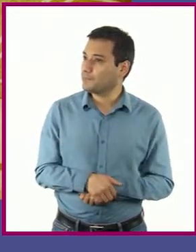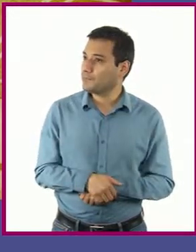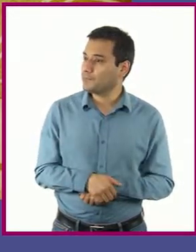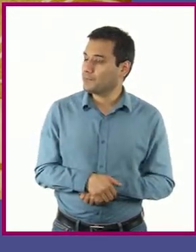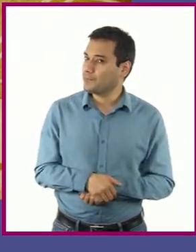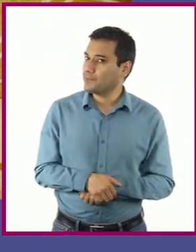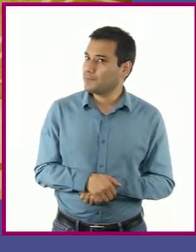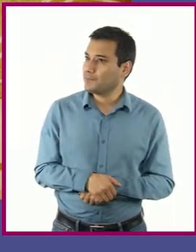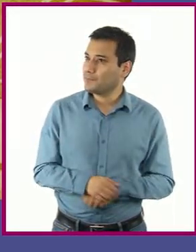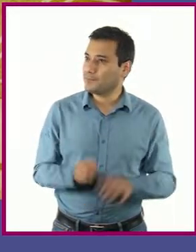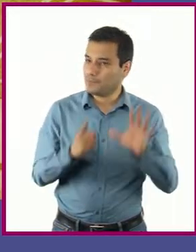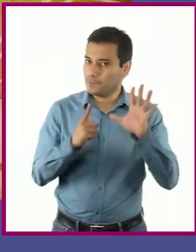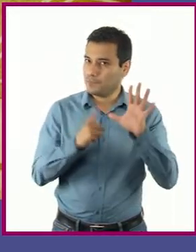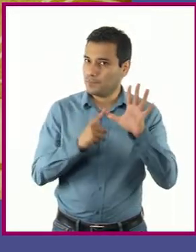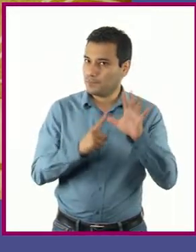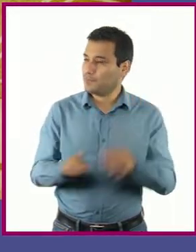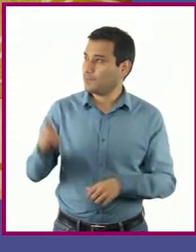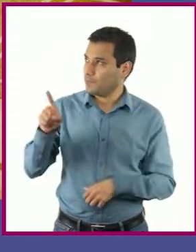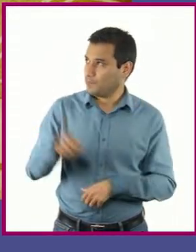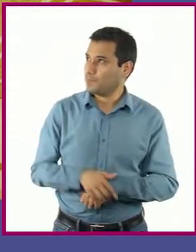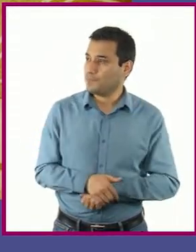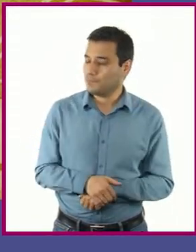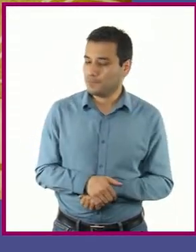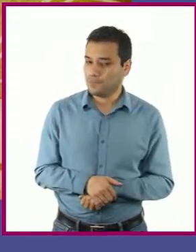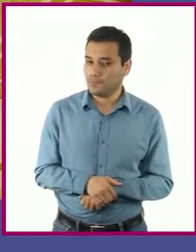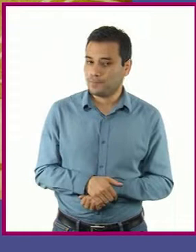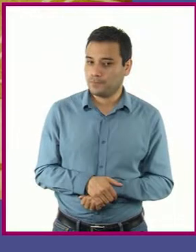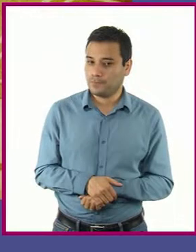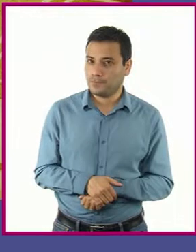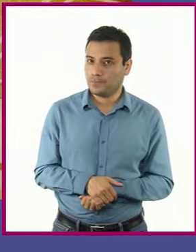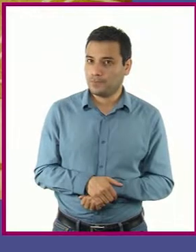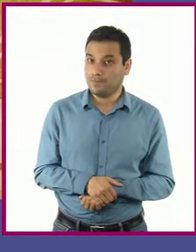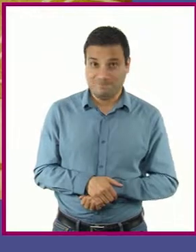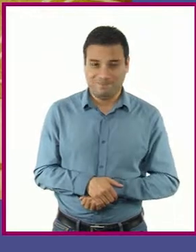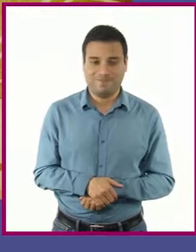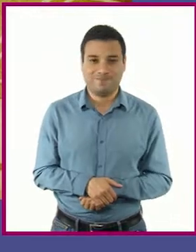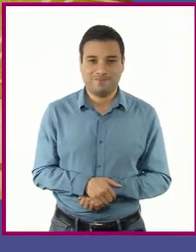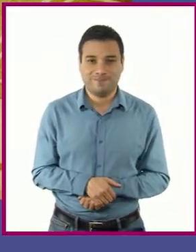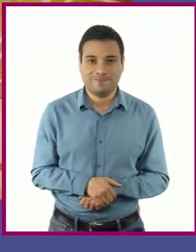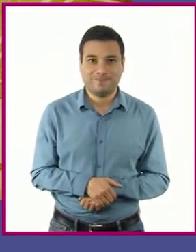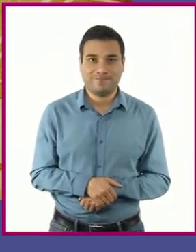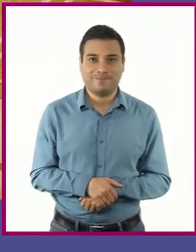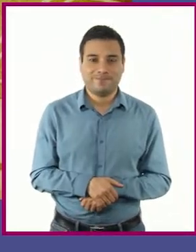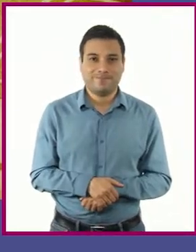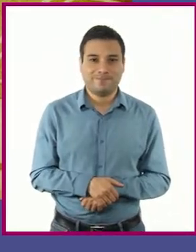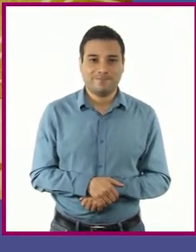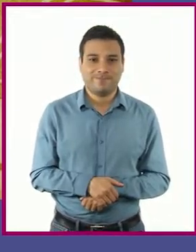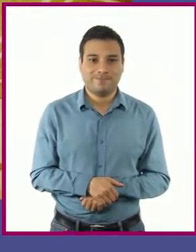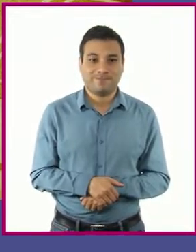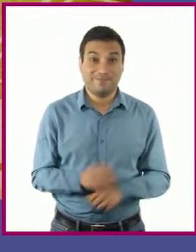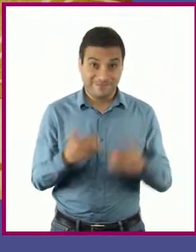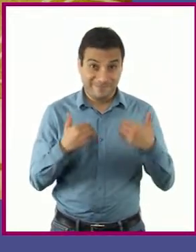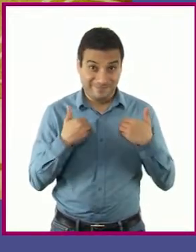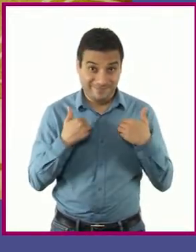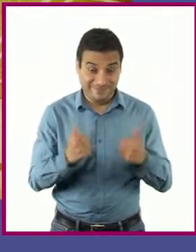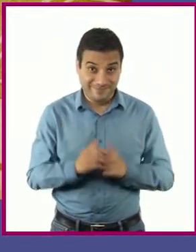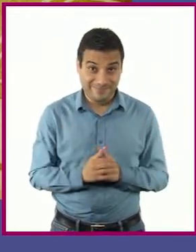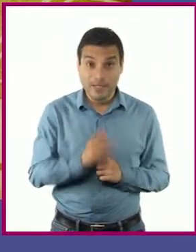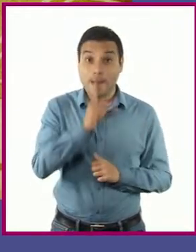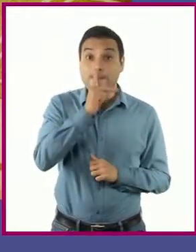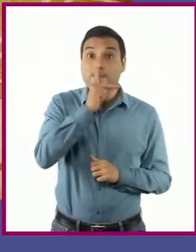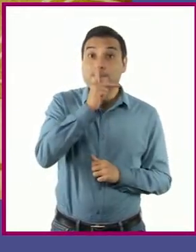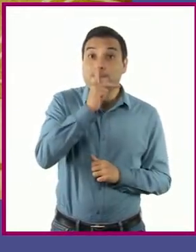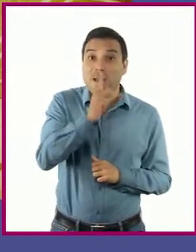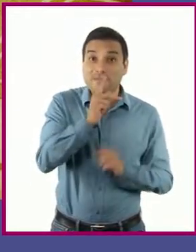peces, luz, luces. Así podemos concluir que las palabras que terminan en